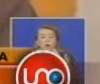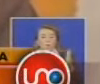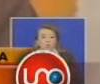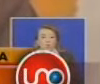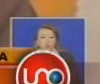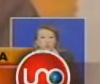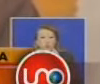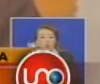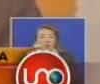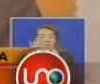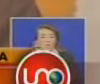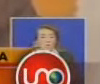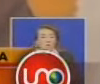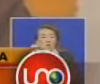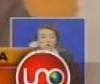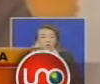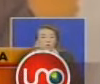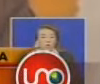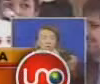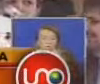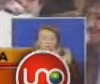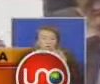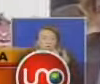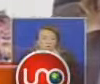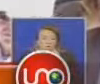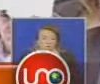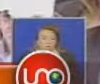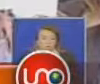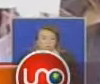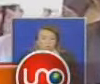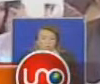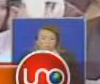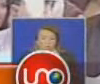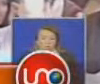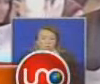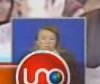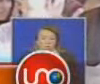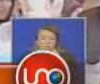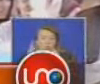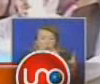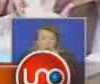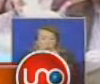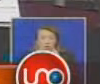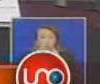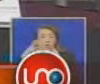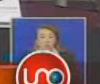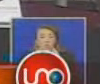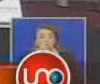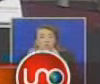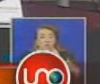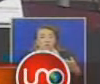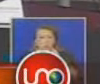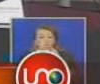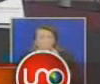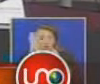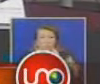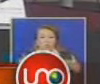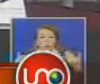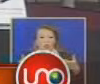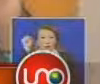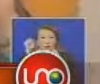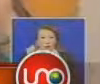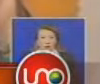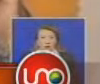Sur. La violencia está en otros lados, ¿verdad? El presidente de Ecuador, Rafael Correa, dijo hoy que está dispuesto a dialogar con el